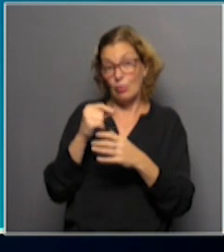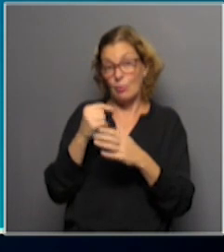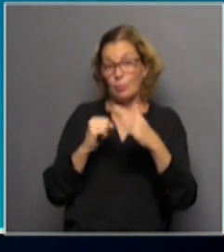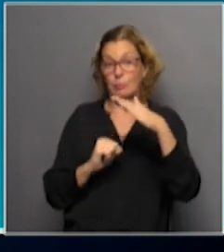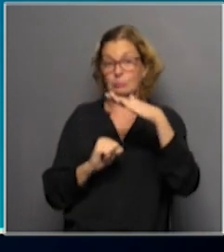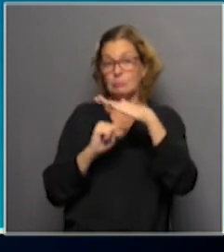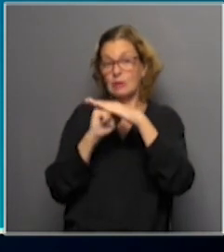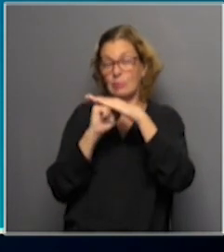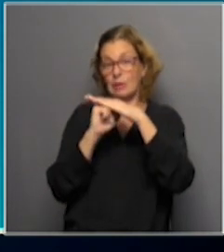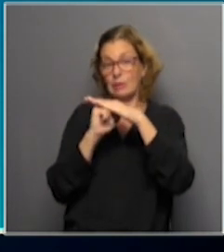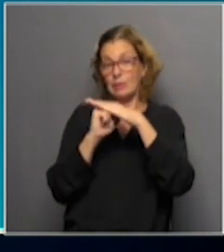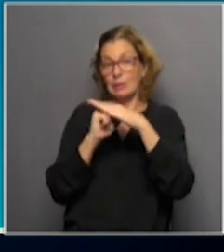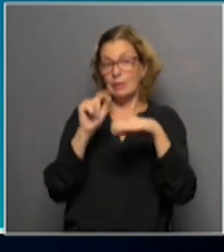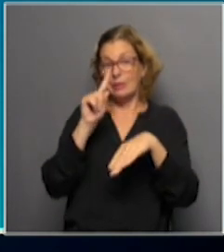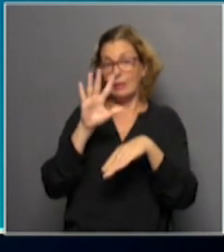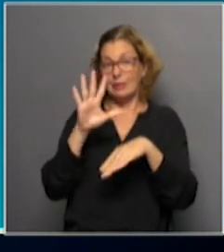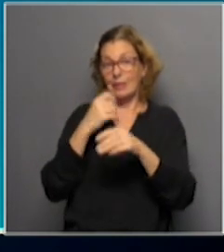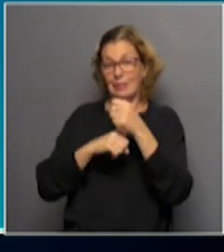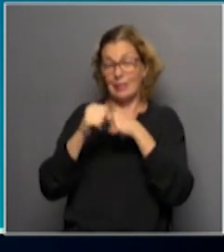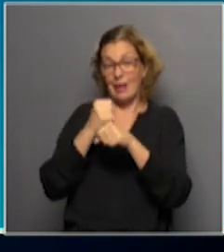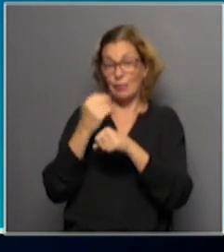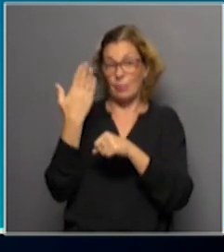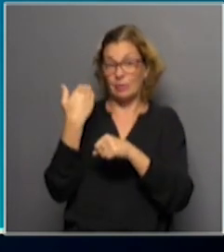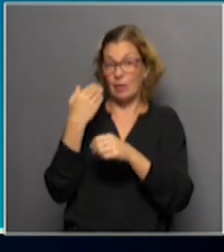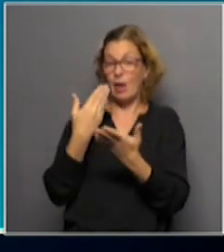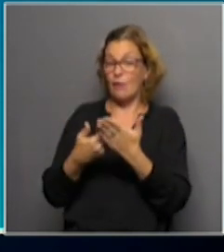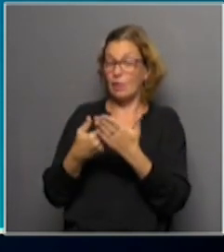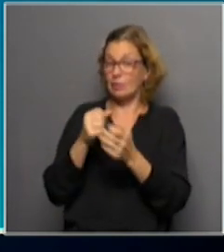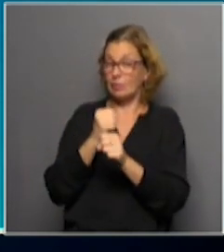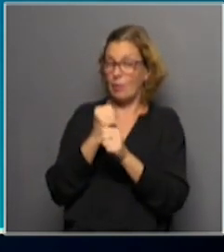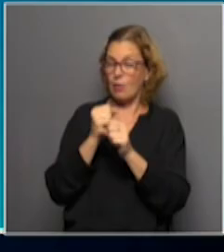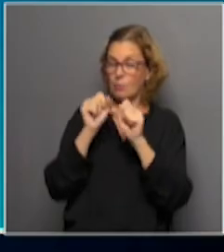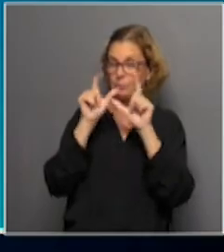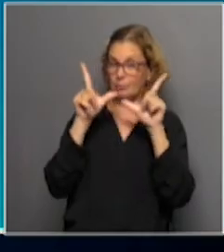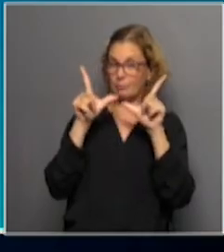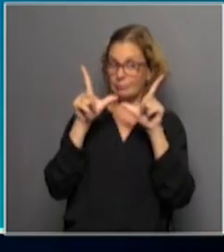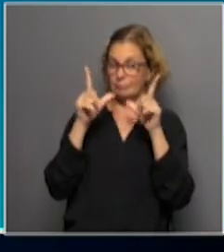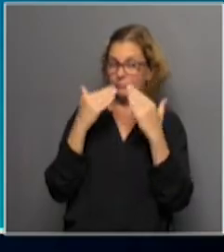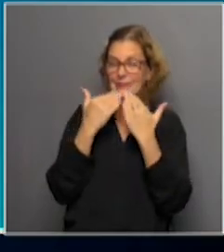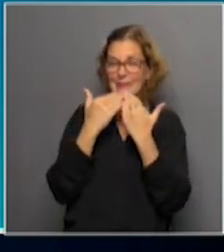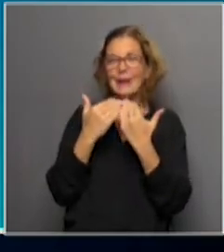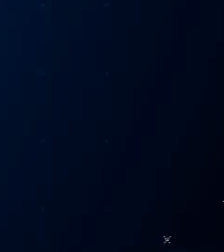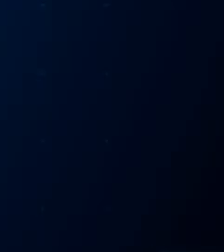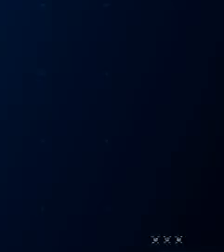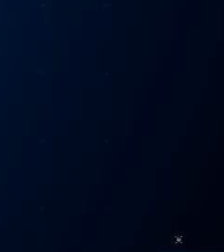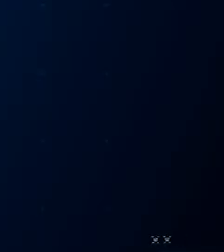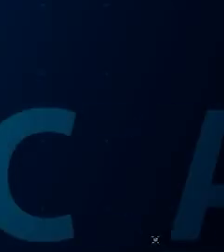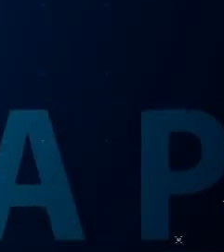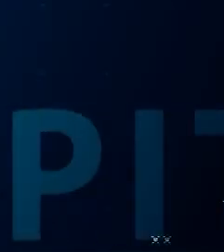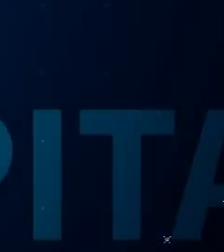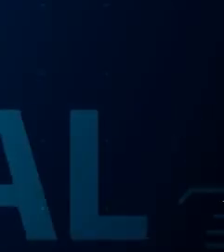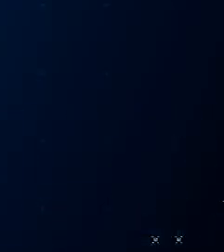nivel similar a 15 años para atrás, impactan, ¿no?, estas cifras. Gracias, Germán. Gracias a vos.